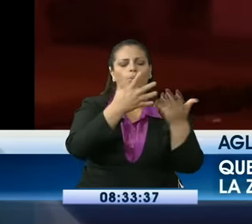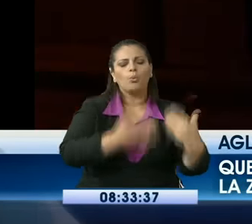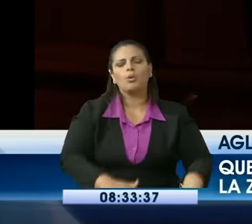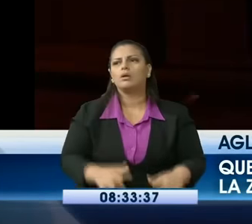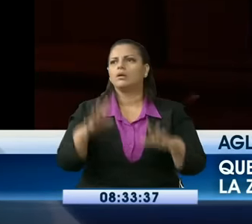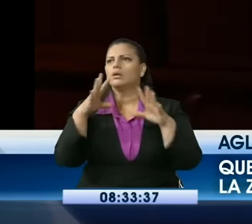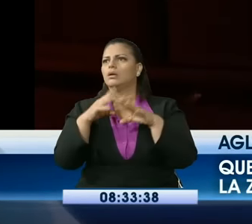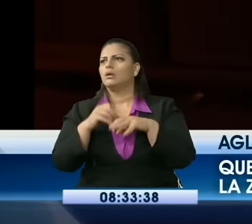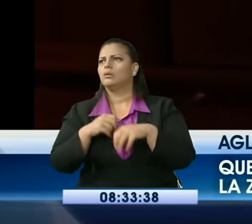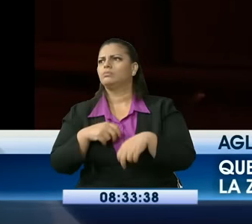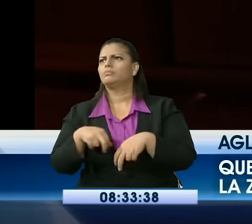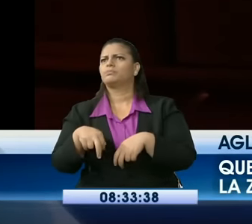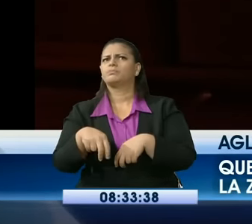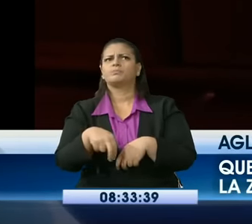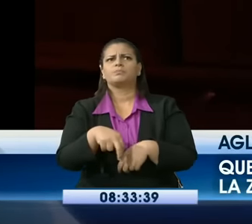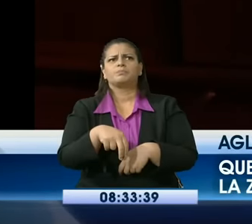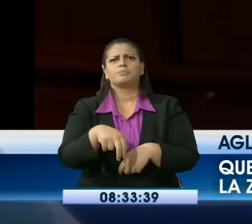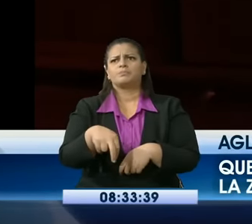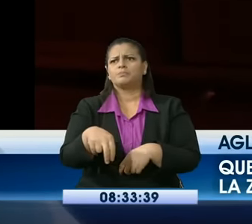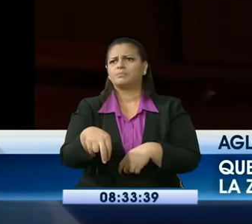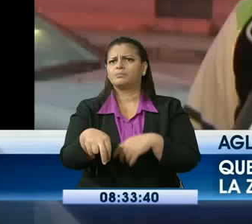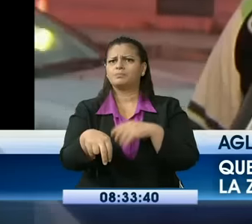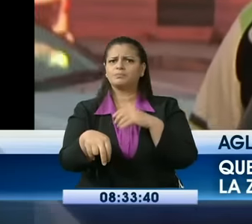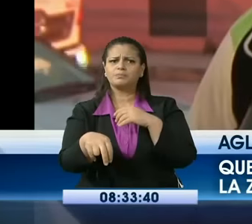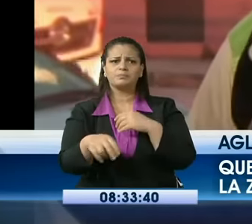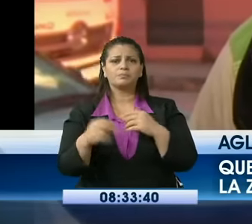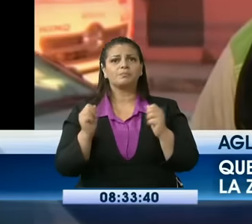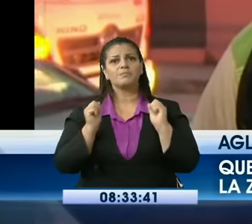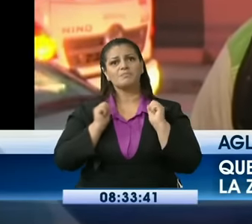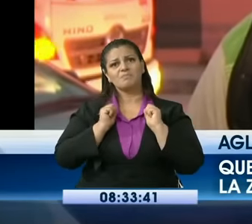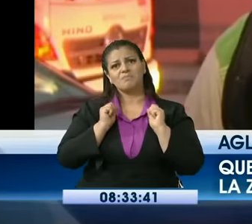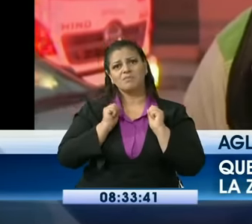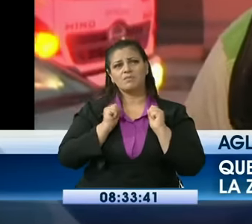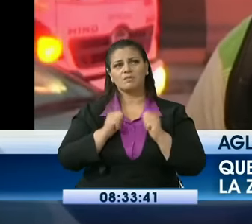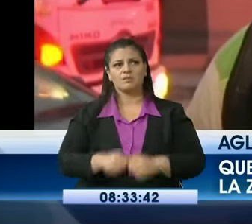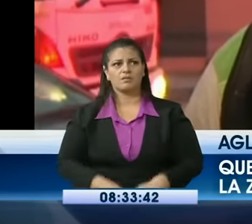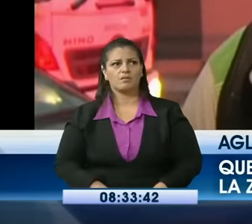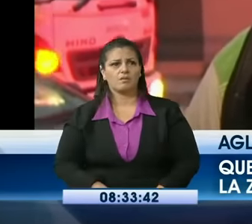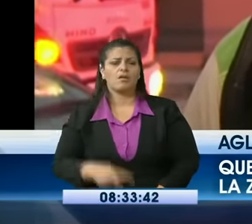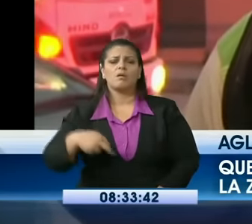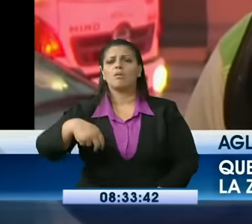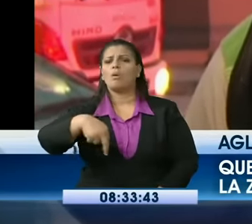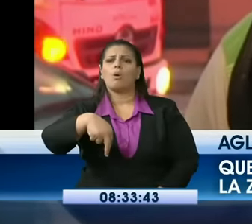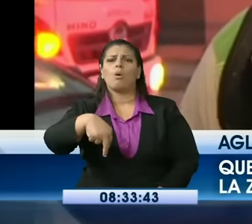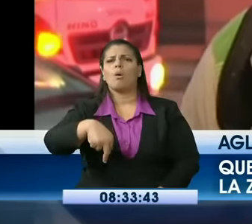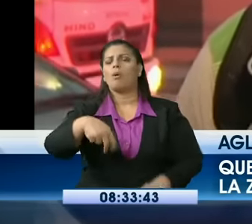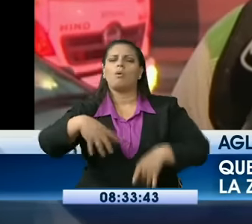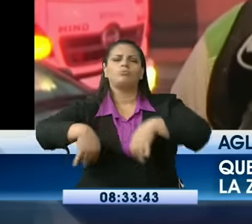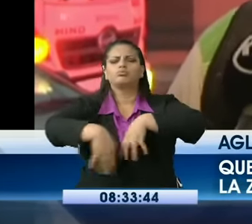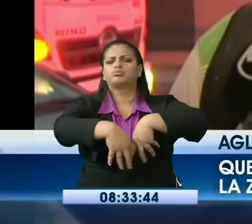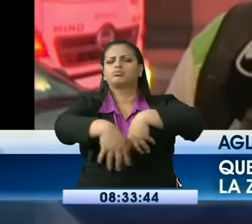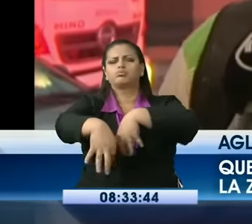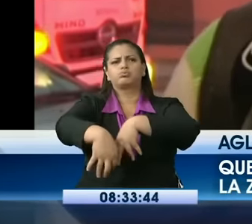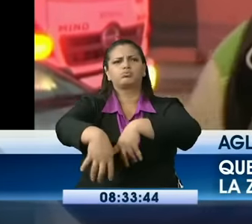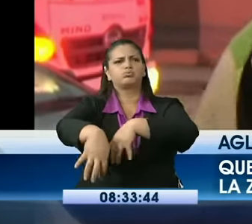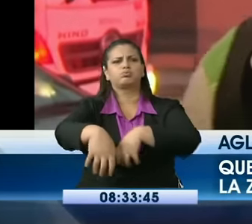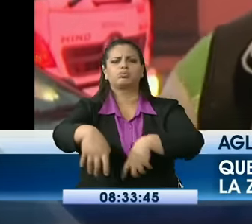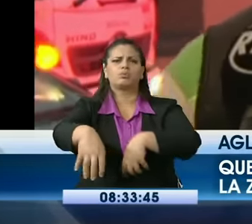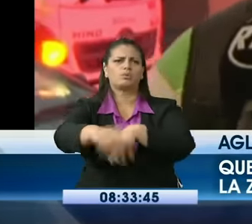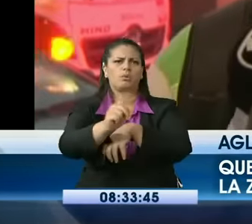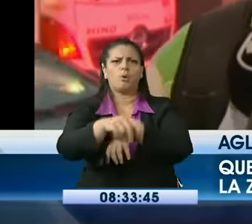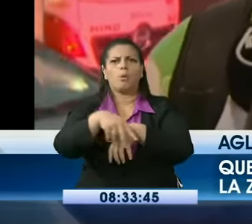las clases, y que el AMPA se aproveche de la situación. Claro, es lógico porque poco la gente camina por aquí y es sólido. Entonces sí